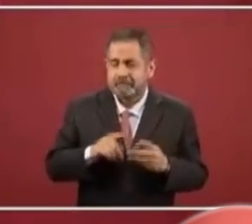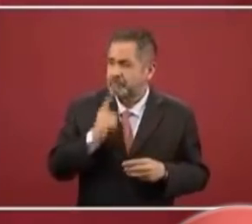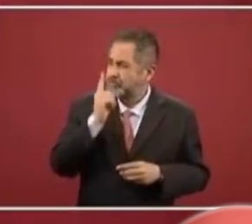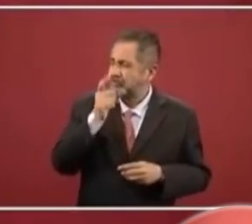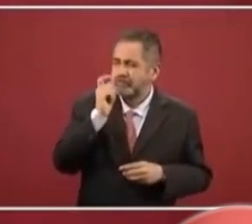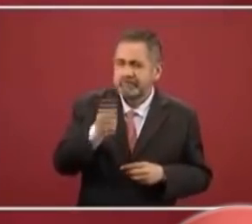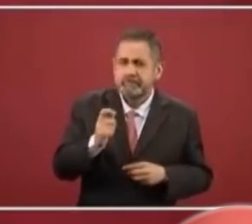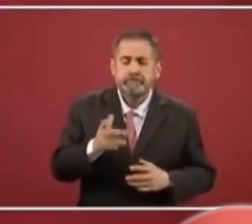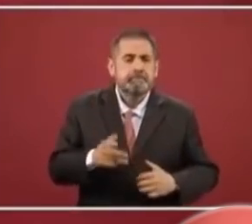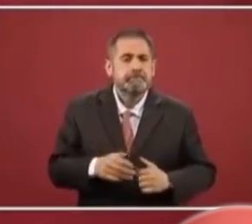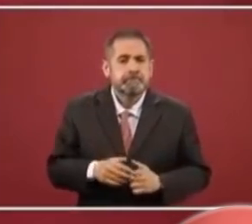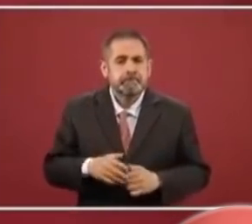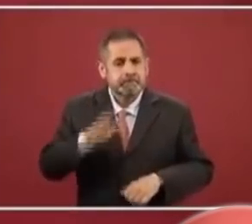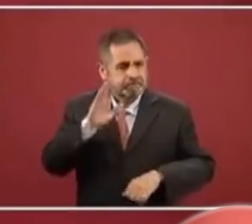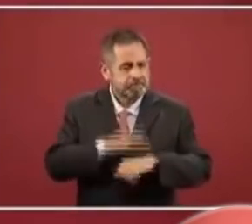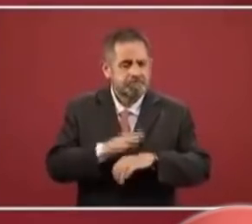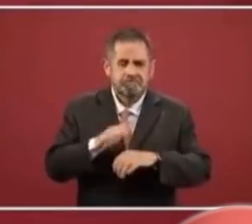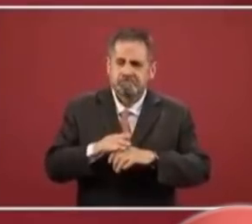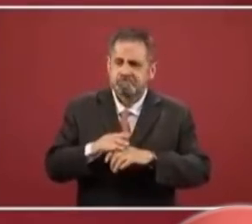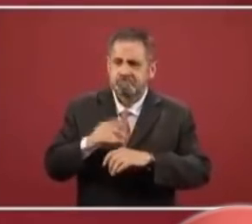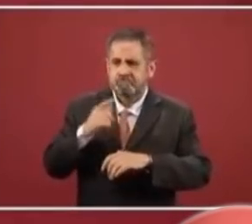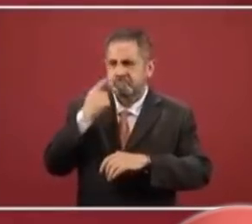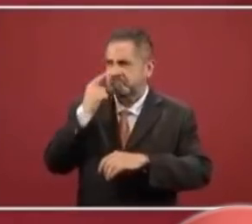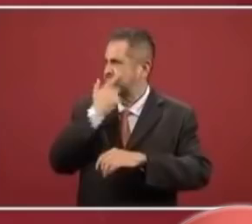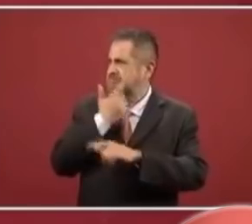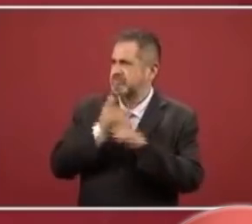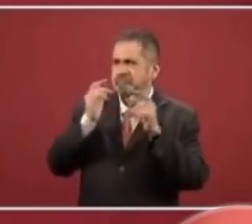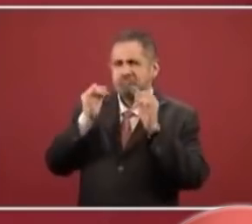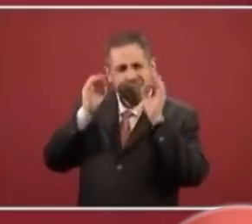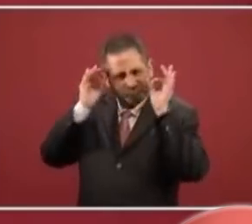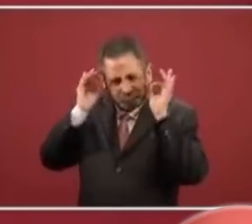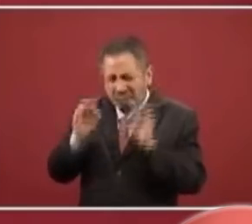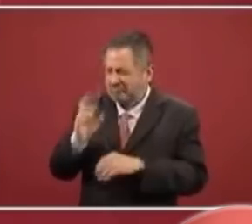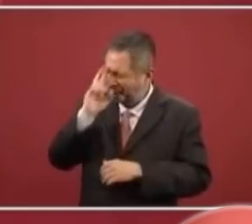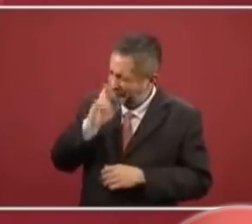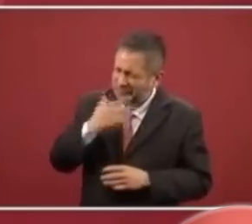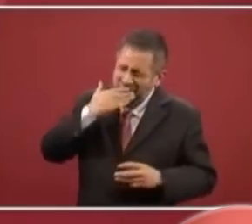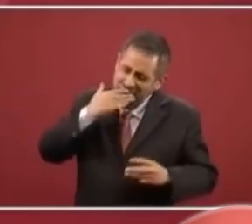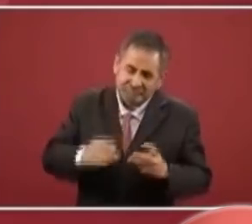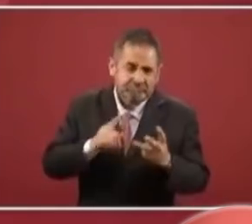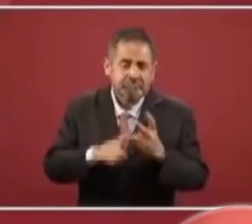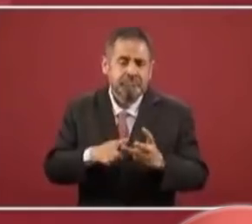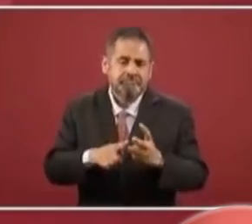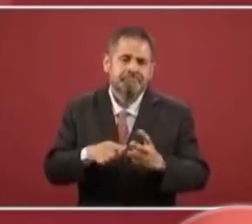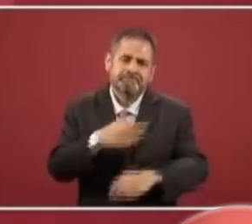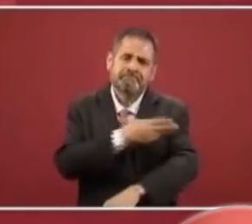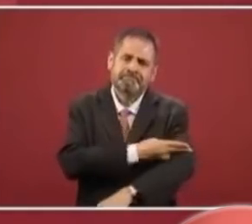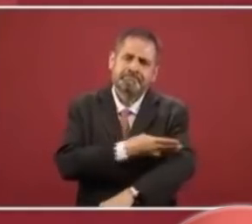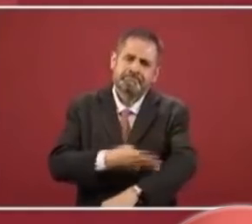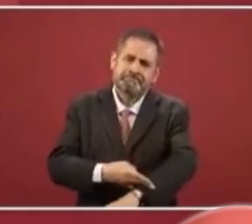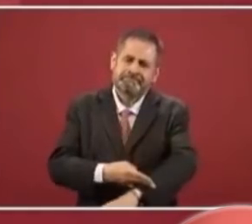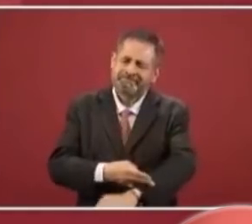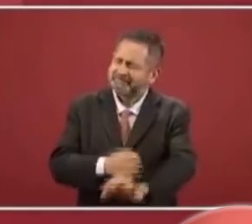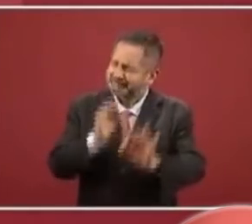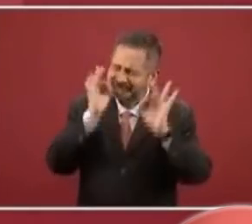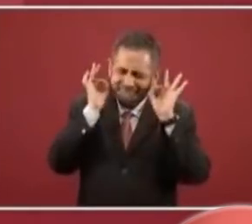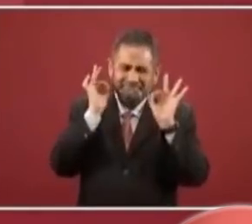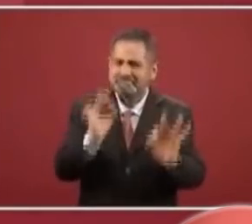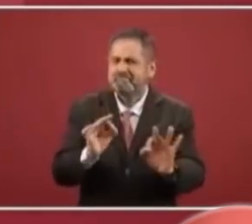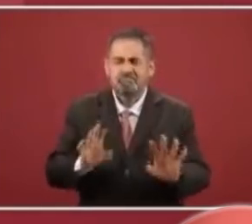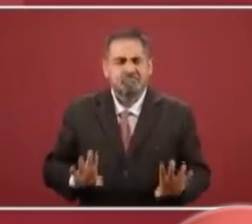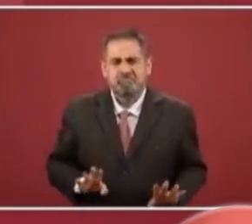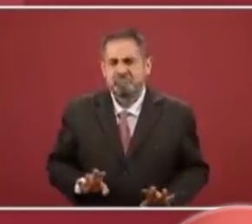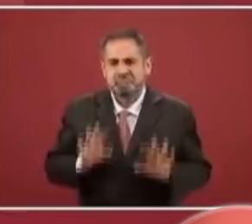más demócrata de México, sin duda, Francisco I. Madero. Por